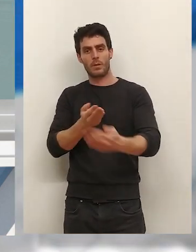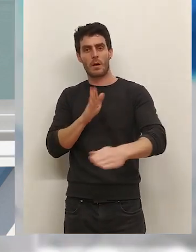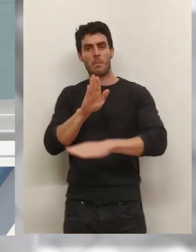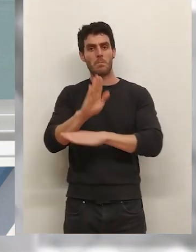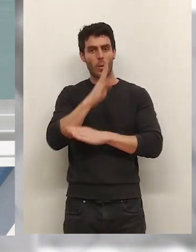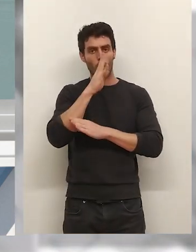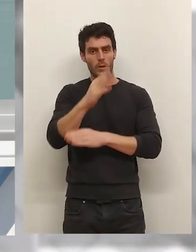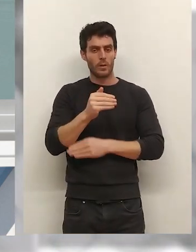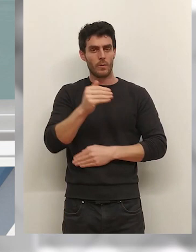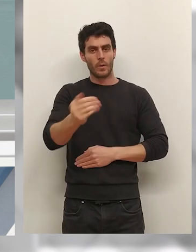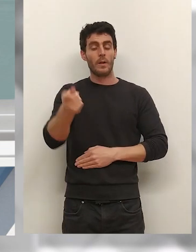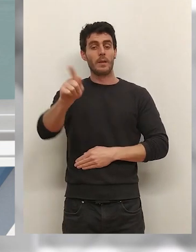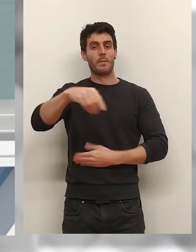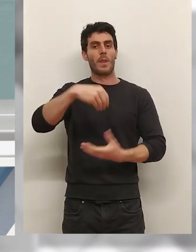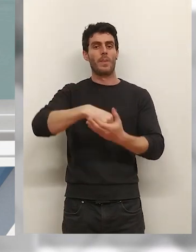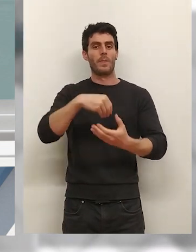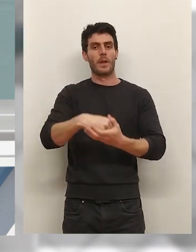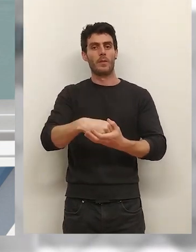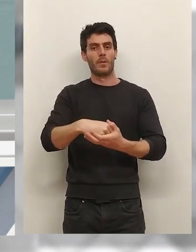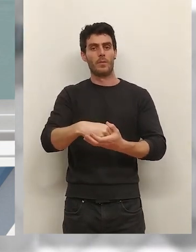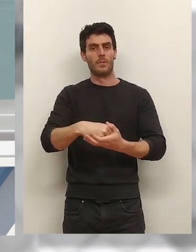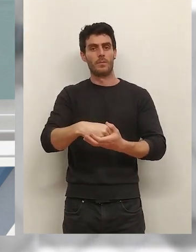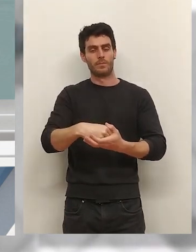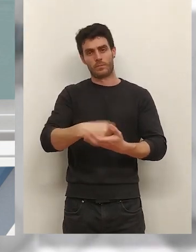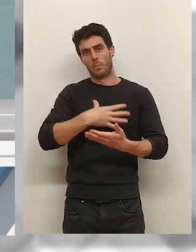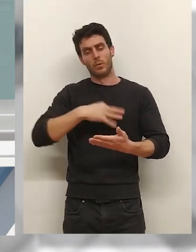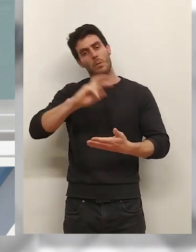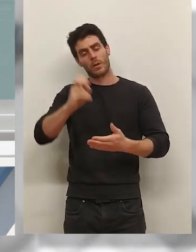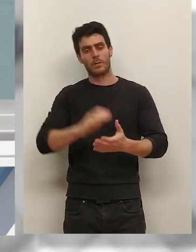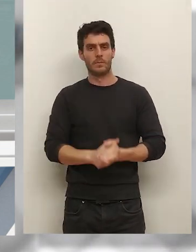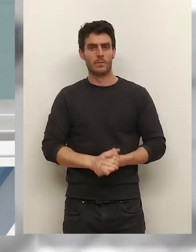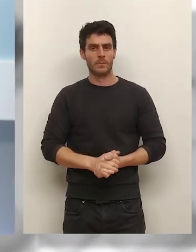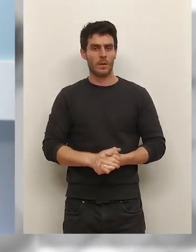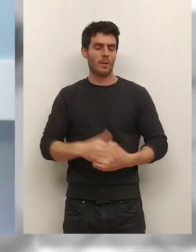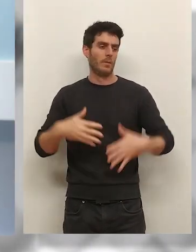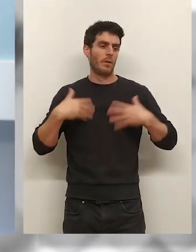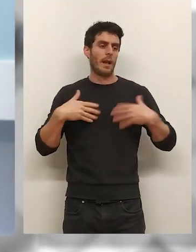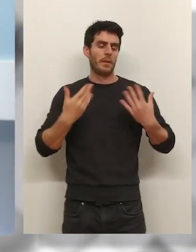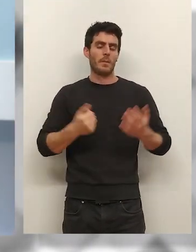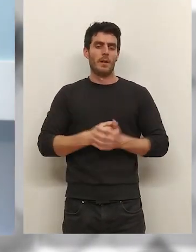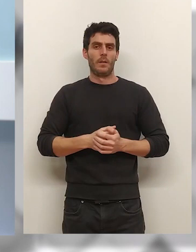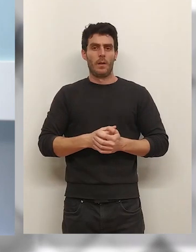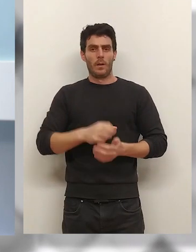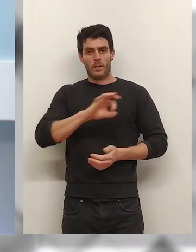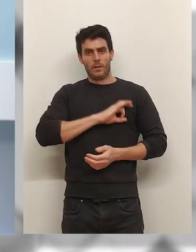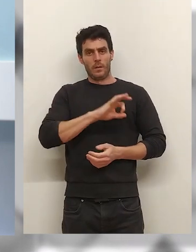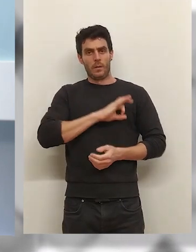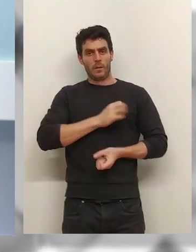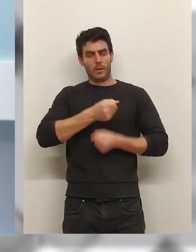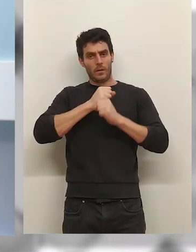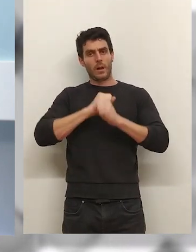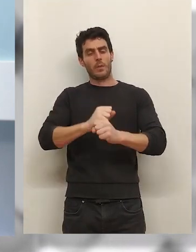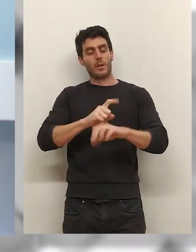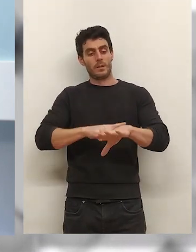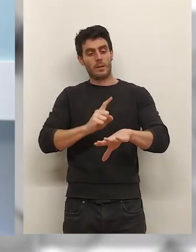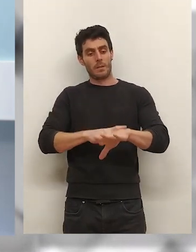propuestas para los próximos 4 años, incluidos posibles pactos. Es una pena que el señor Escobar